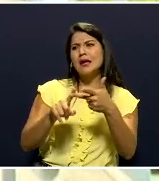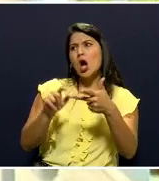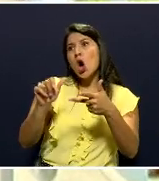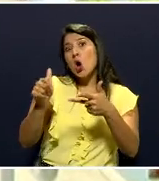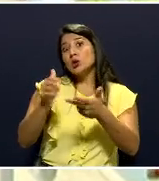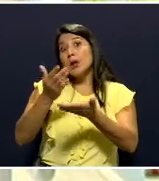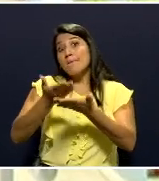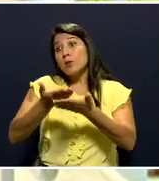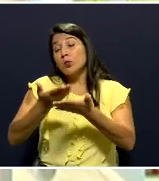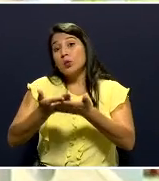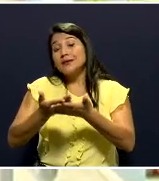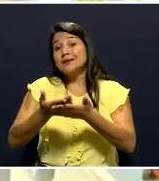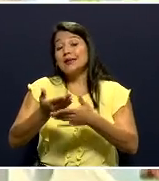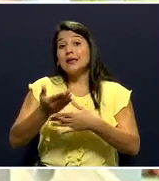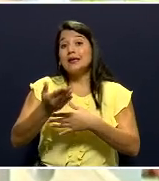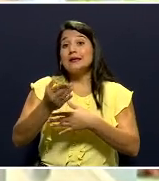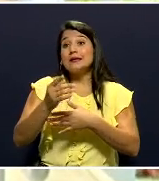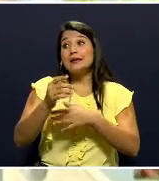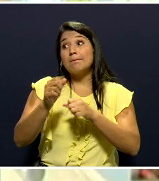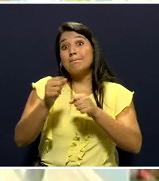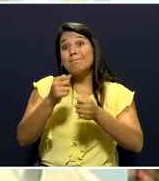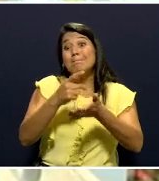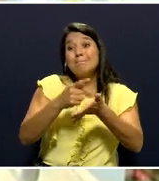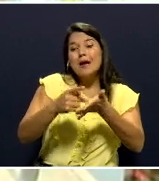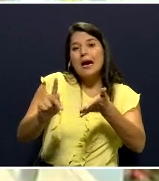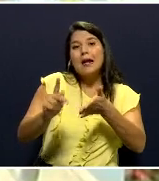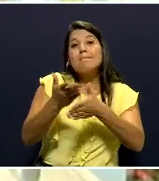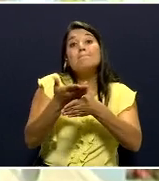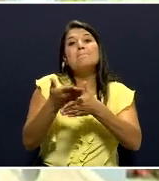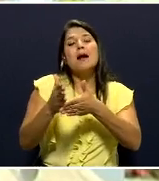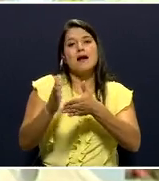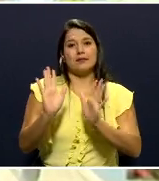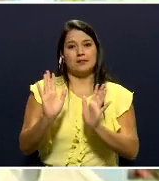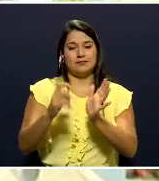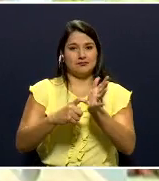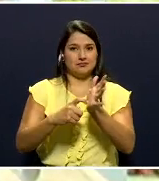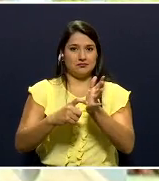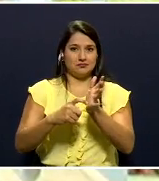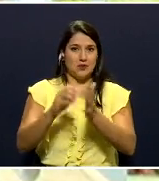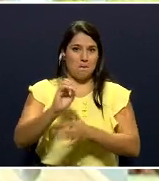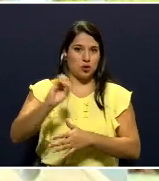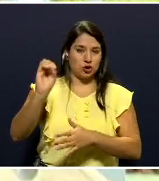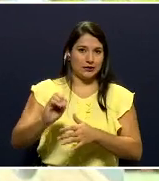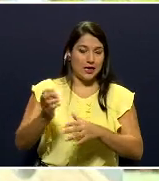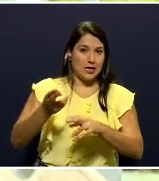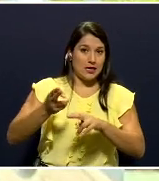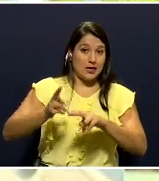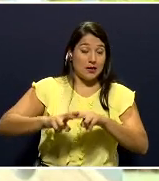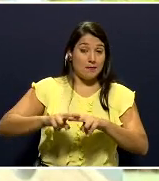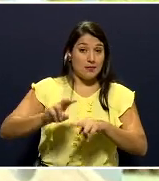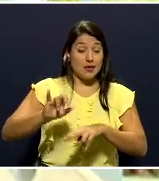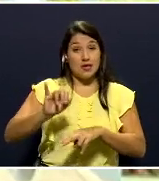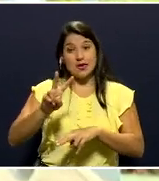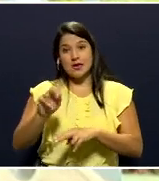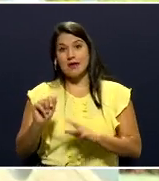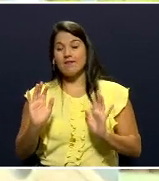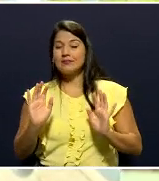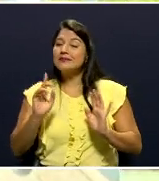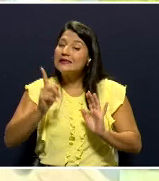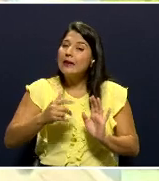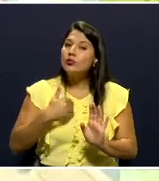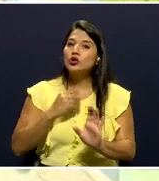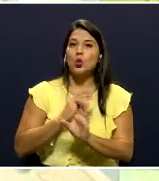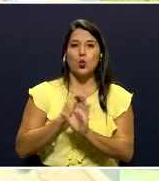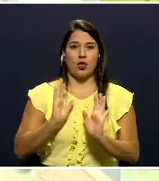Nosotros estamos analizando con mucho cuidado porque no podemos vestir un santo para vestir otro,